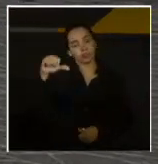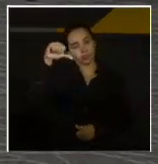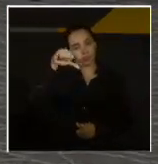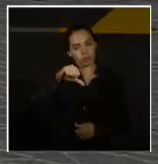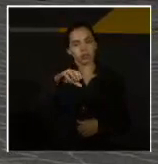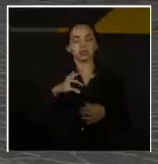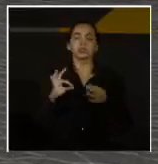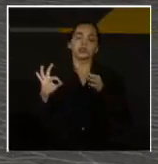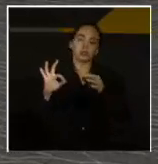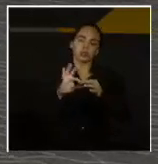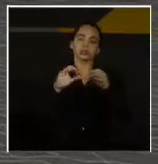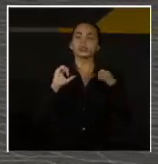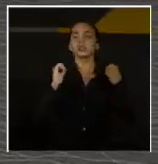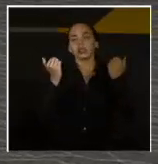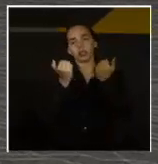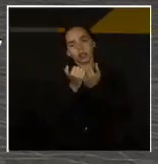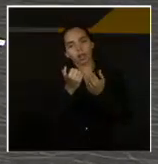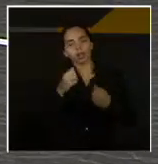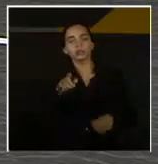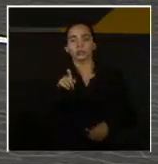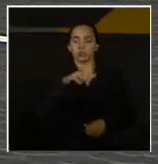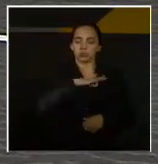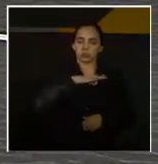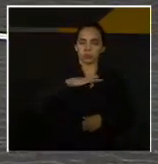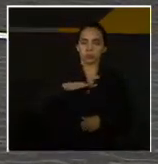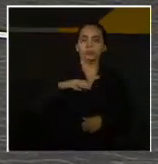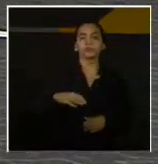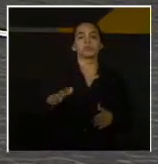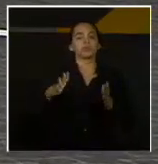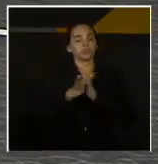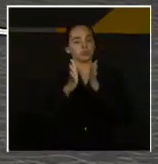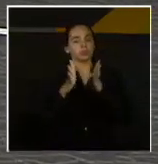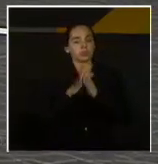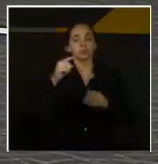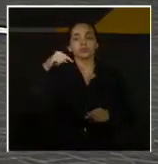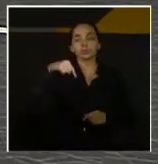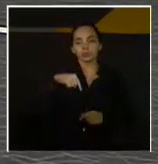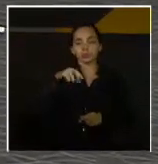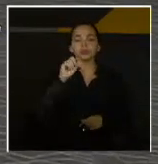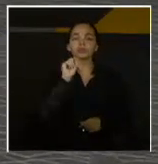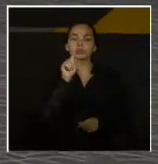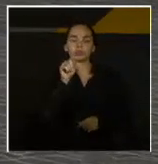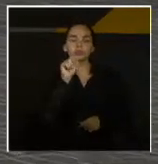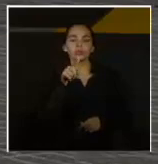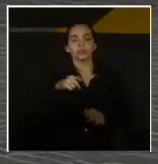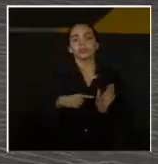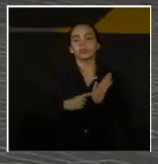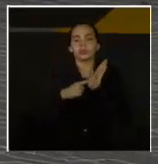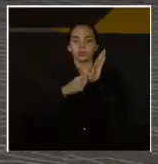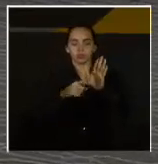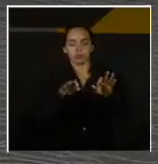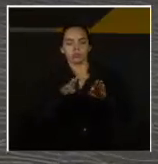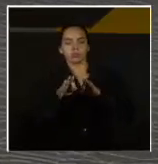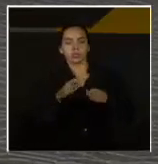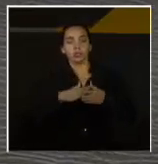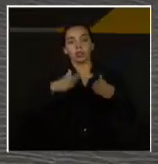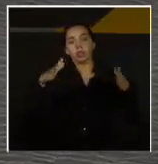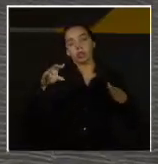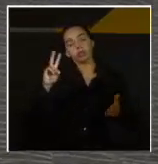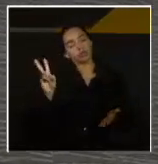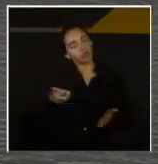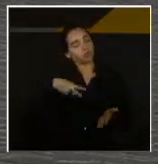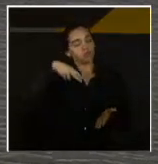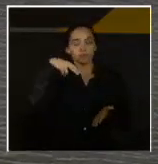de organizaciones de la sociedad civil puedan participar en los mismos, presentándonos proyectos que indudablemente son de gran valía para